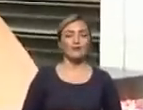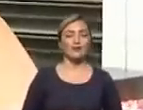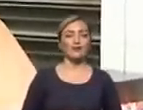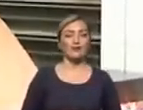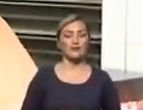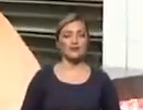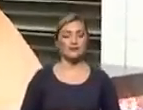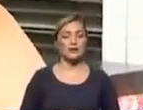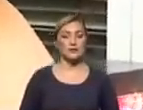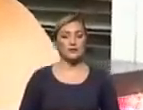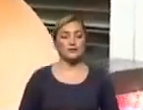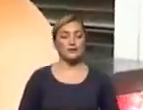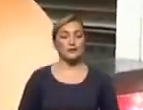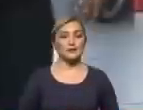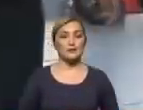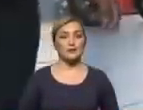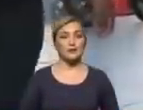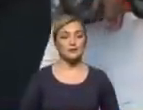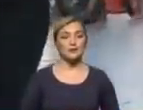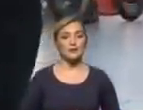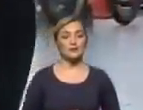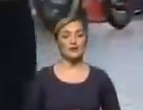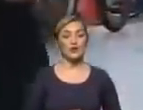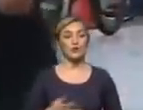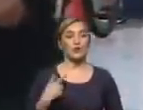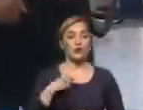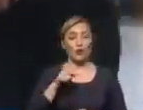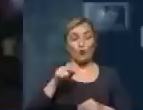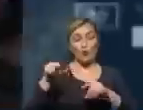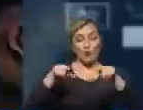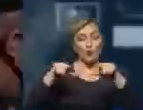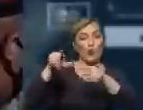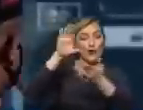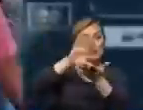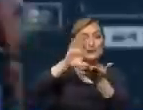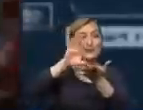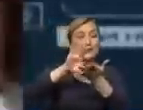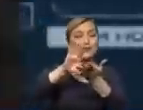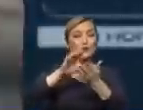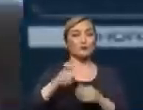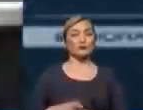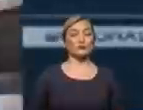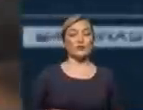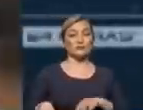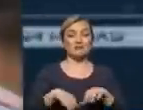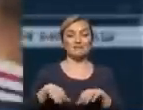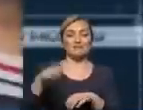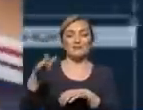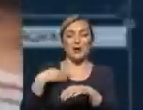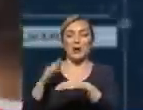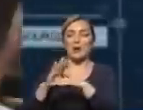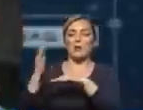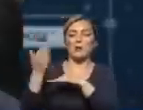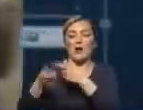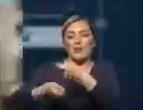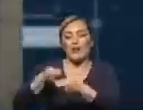un pan en el hogar, pues está perfecto. Pero si hubo un lugar del centro de la ciudad con agitado movimiento fue la Bahía de Guayaquil.